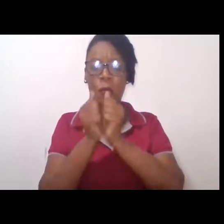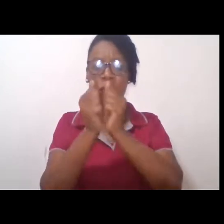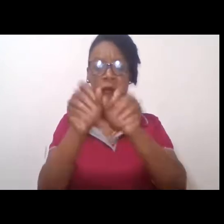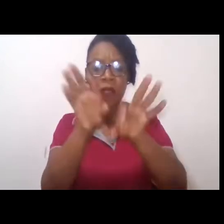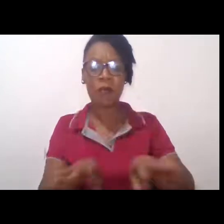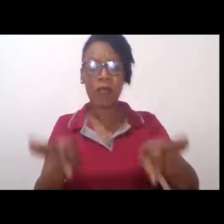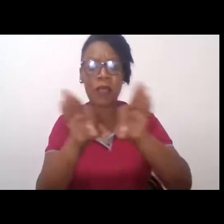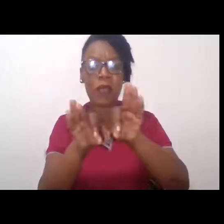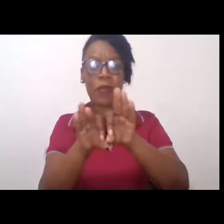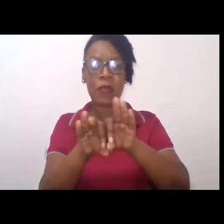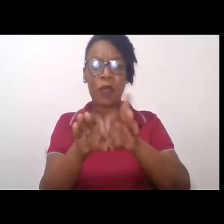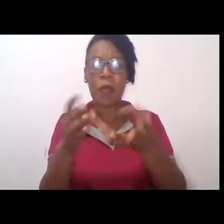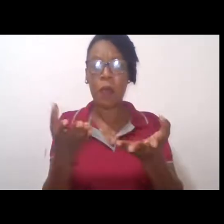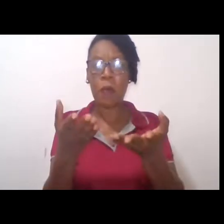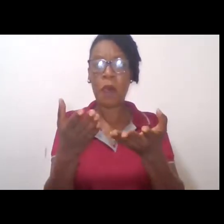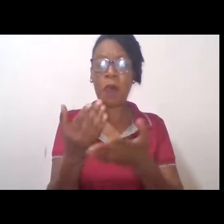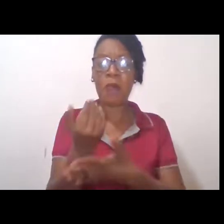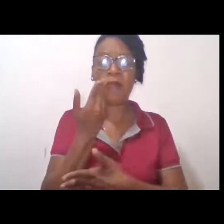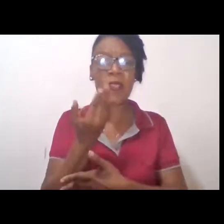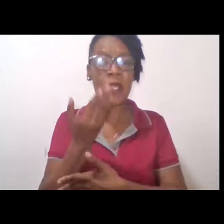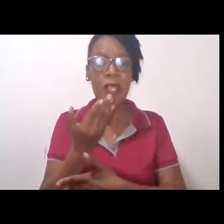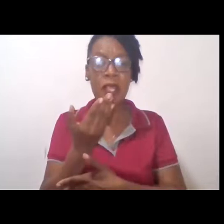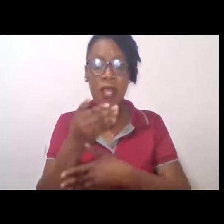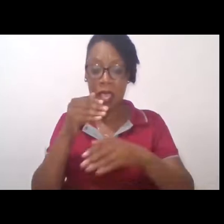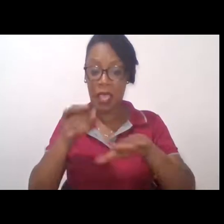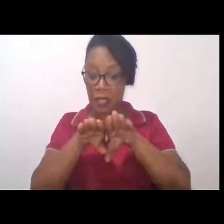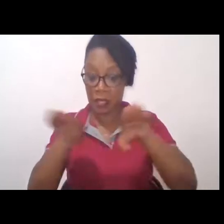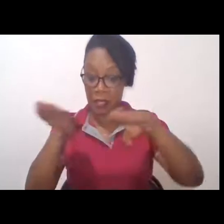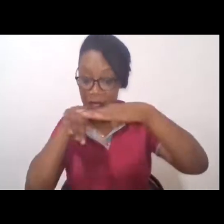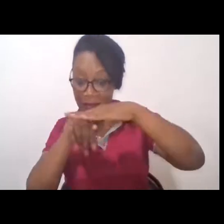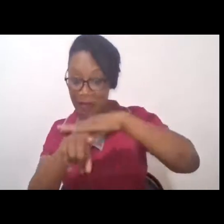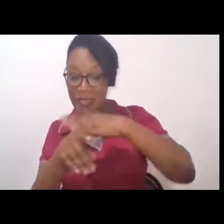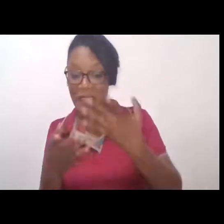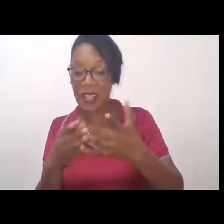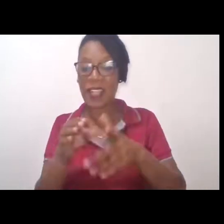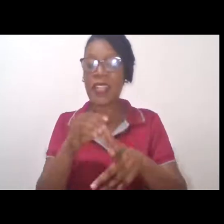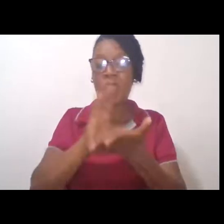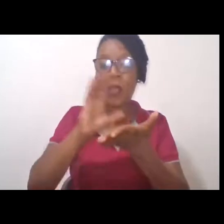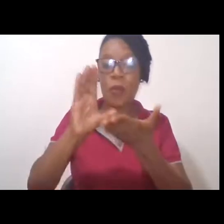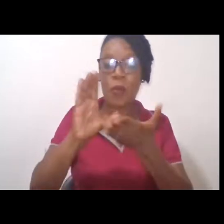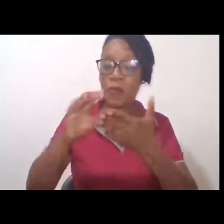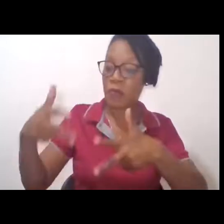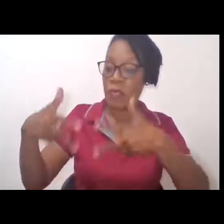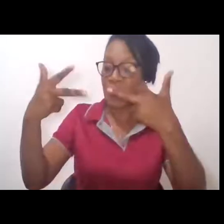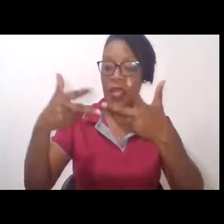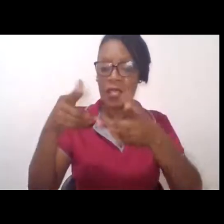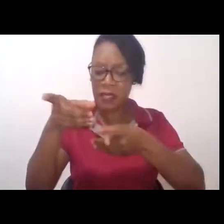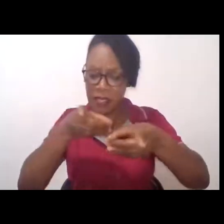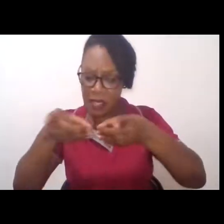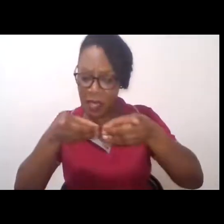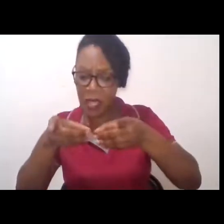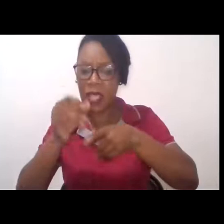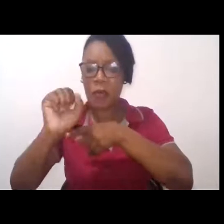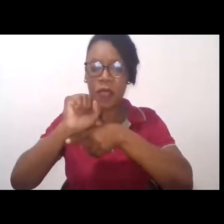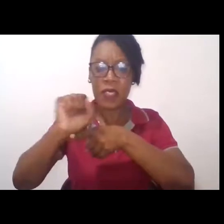como facilitadora en la plataforma de cursos virtuales, como diseñadora de capacitaciones, ¿verdad? Y si